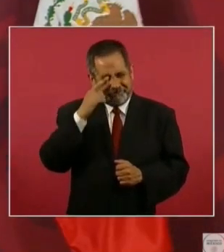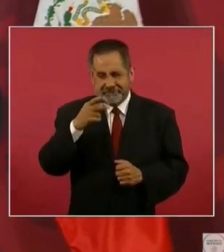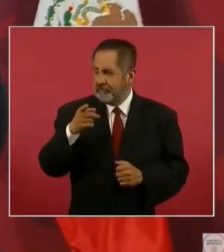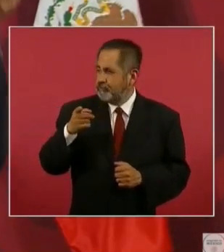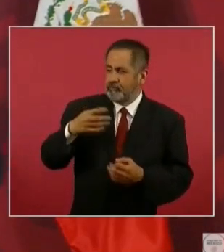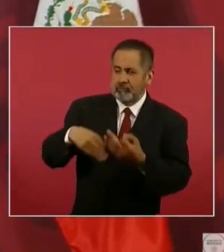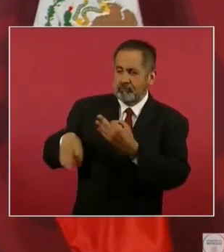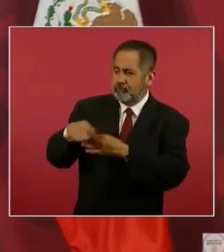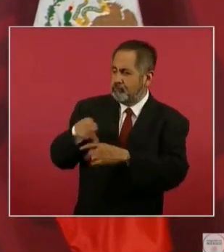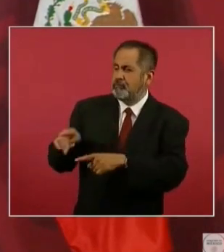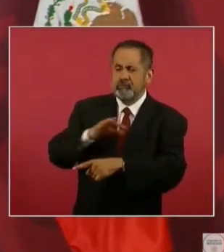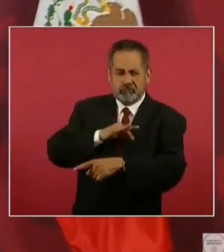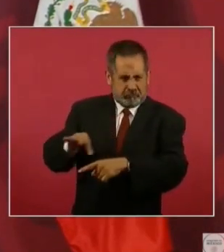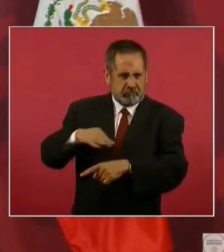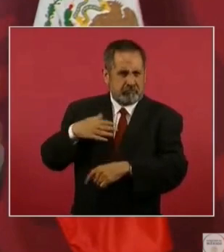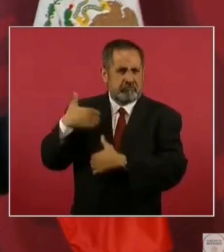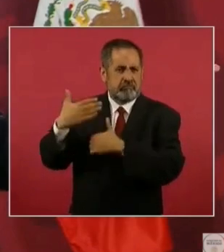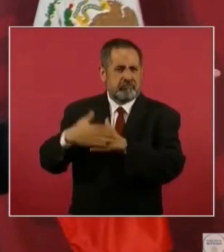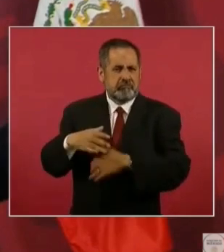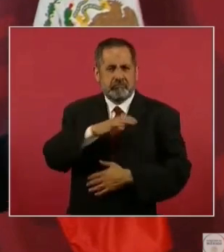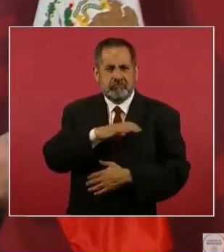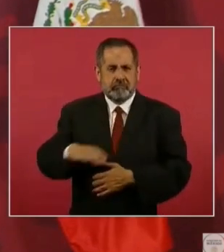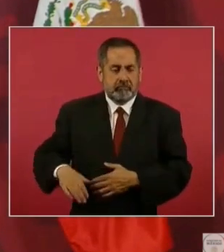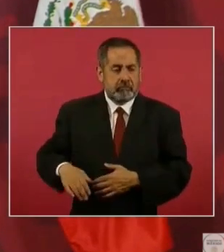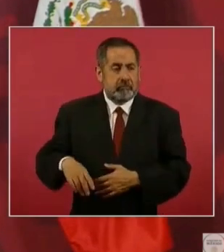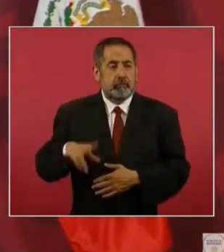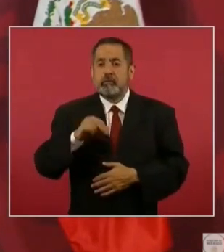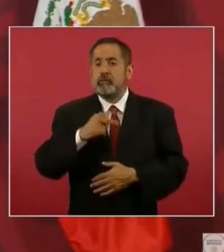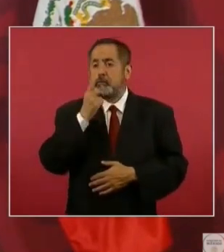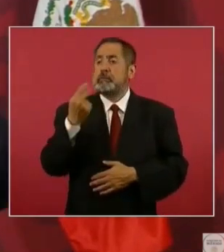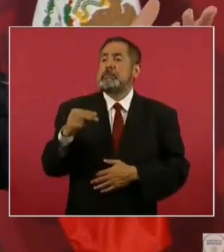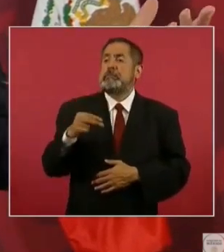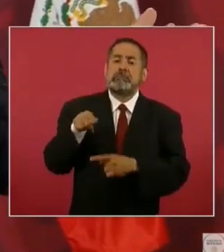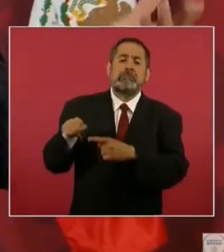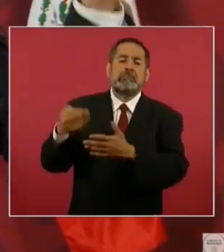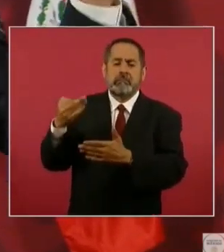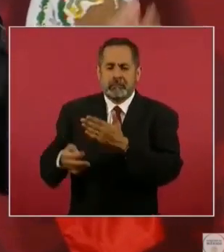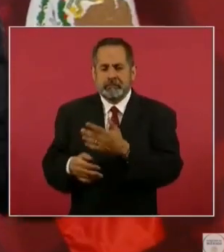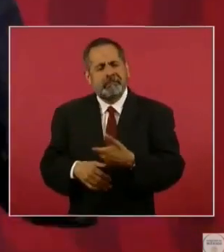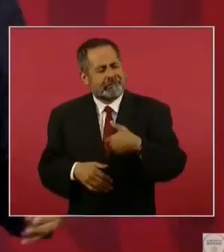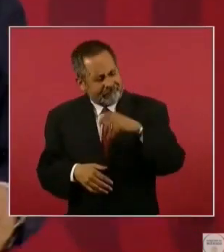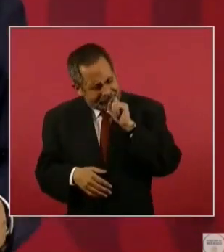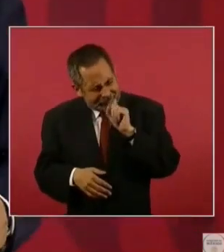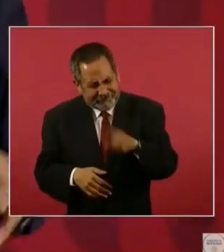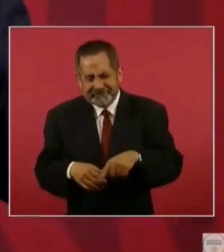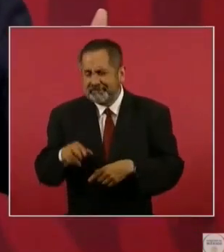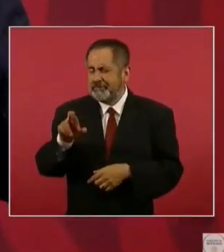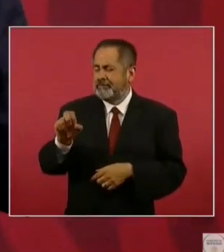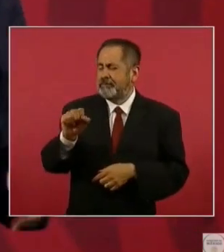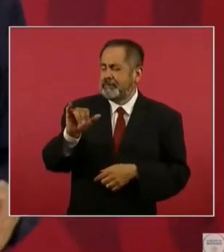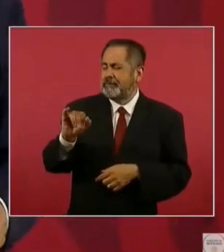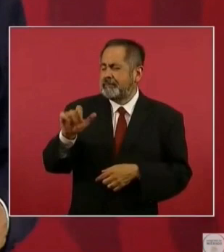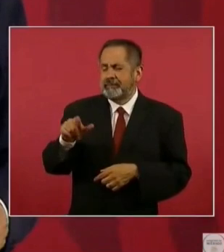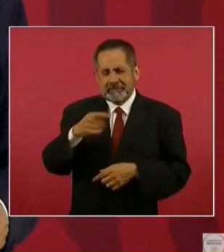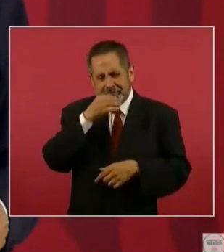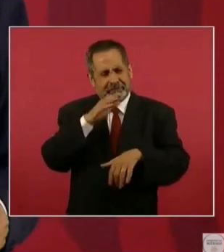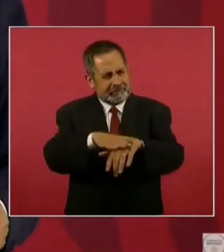ser candidatos, no la mencioné a ella, pues también aprovecho.